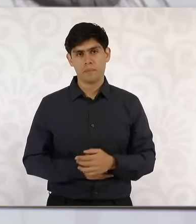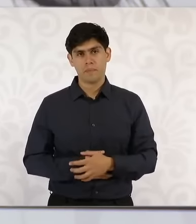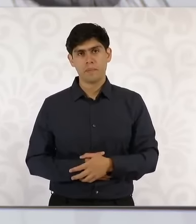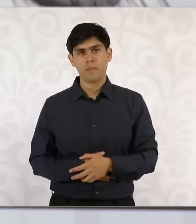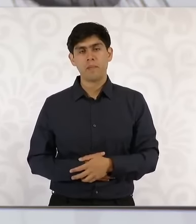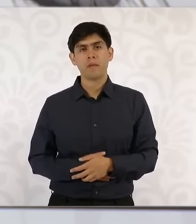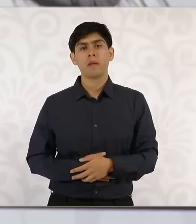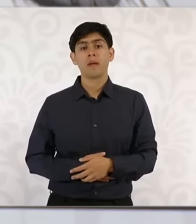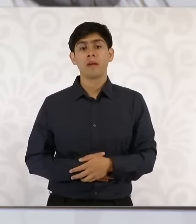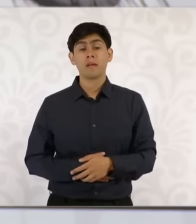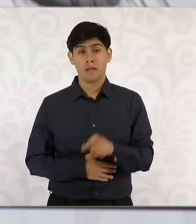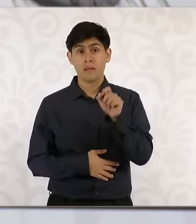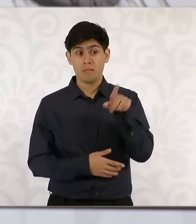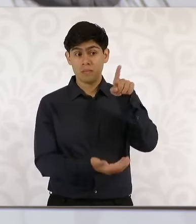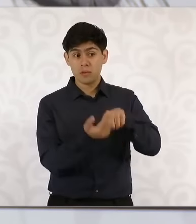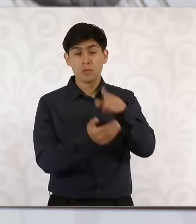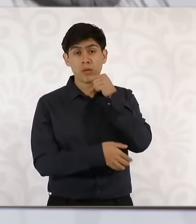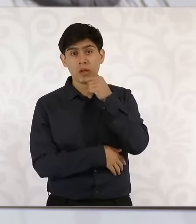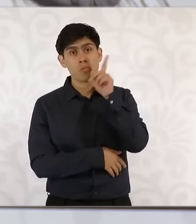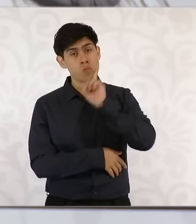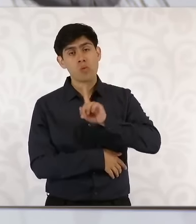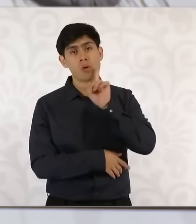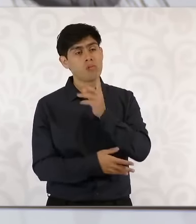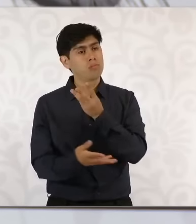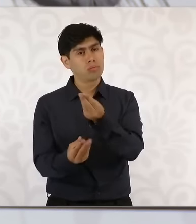Y muchas mujeres policías que estaban ahí.